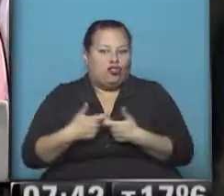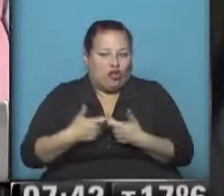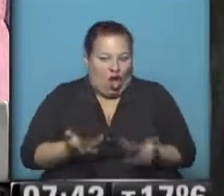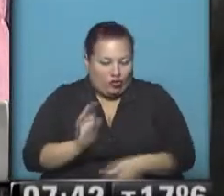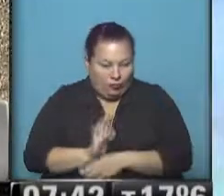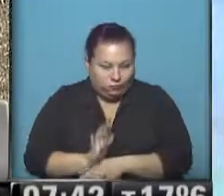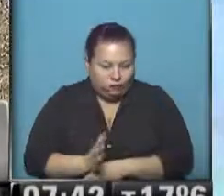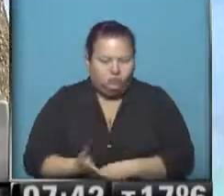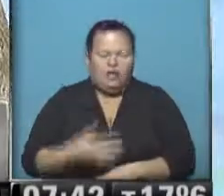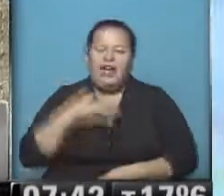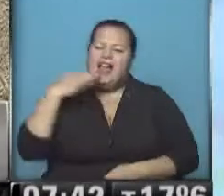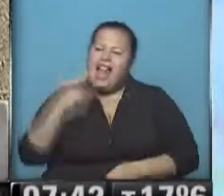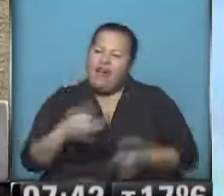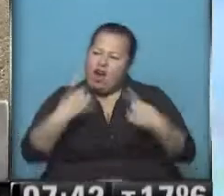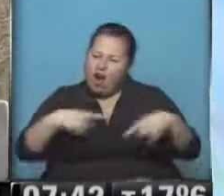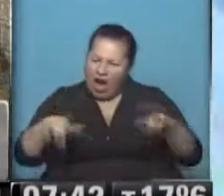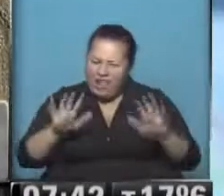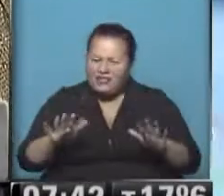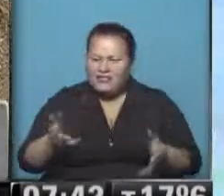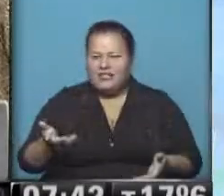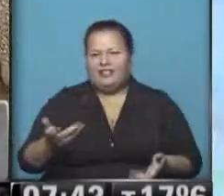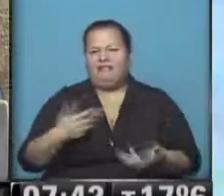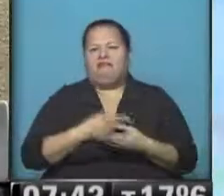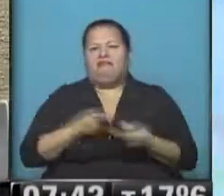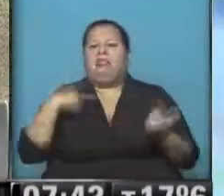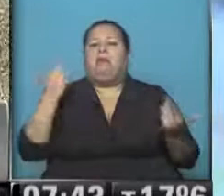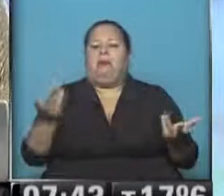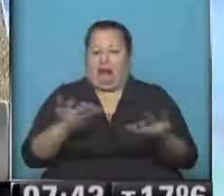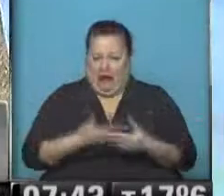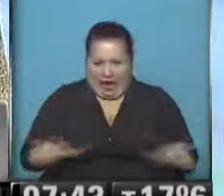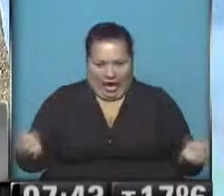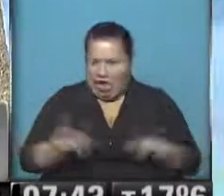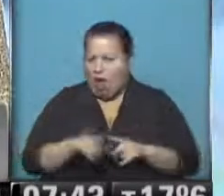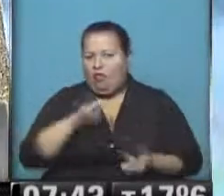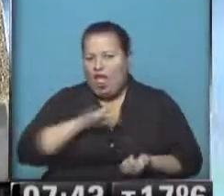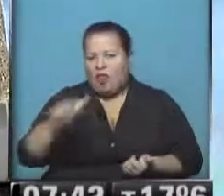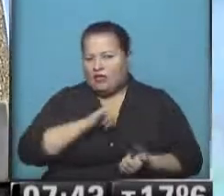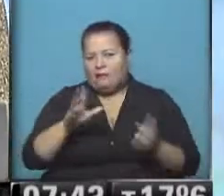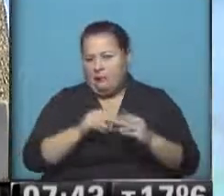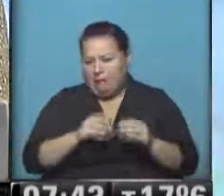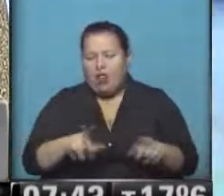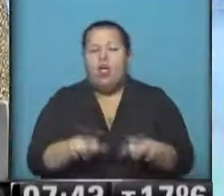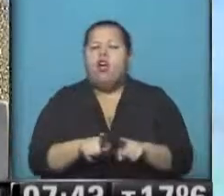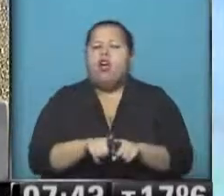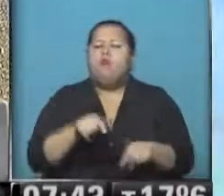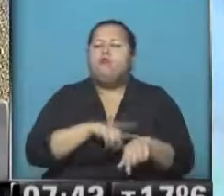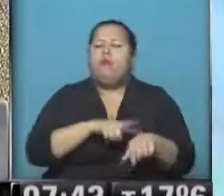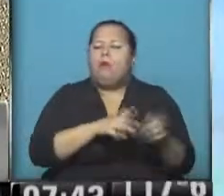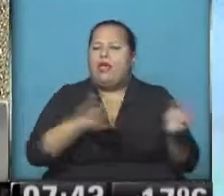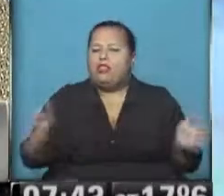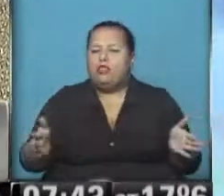cómplice. Y la verdad es que estas cosas, en realidad, que nunca terminan en nada, como todas las denuncias, en realidad es un